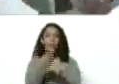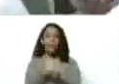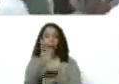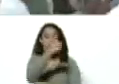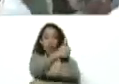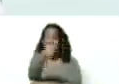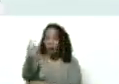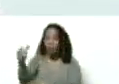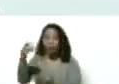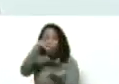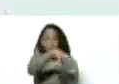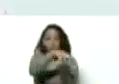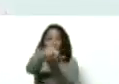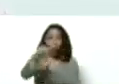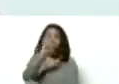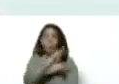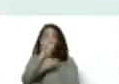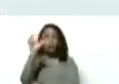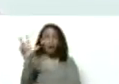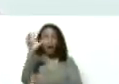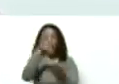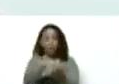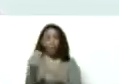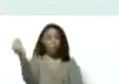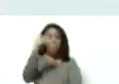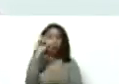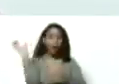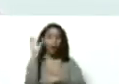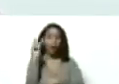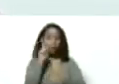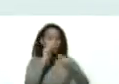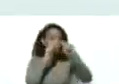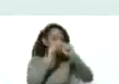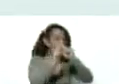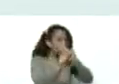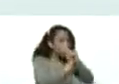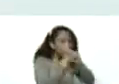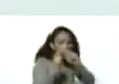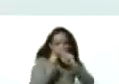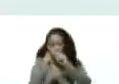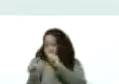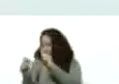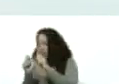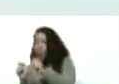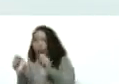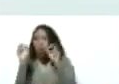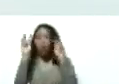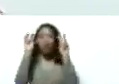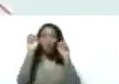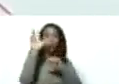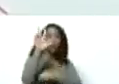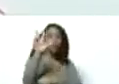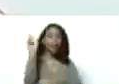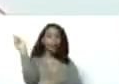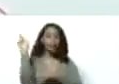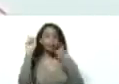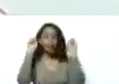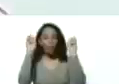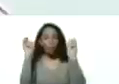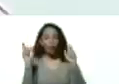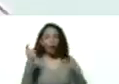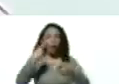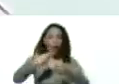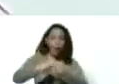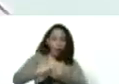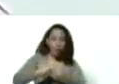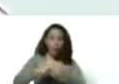estado, los 23 estados más en Caracas, metamos la lupa a los nuevos tres temas. El gas, las telecomunicaciones